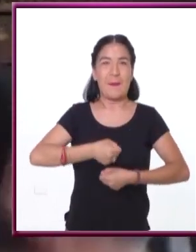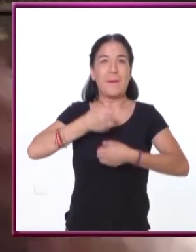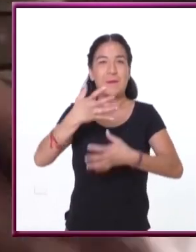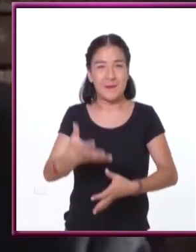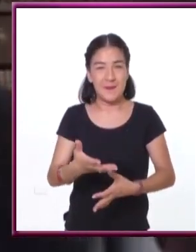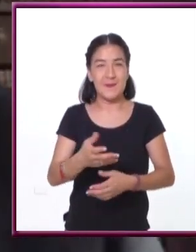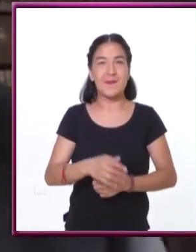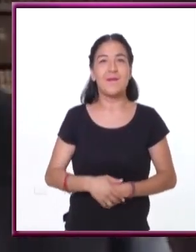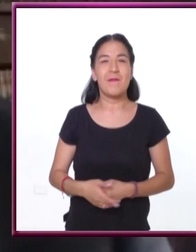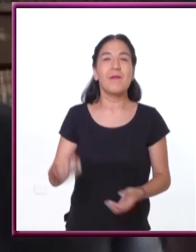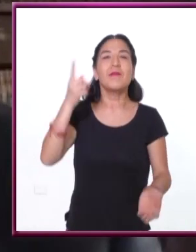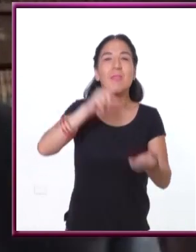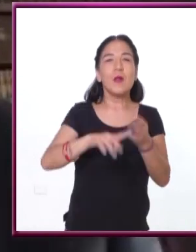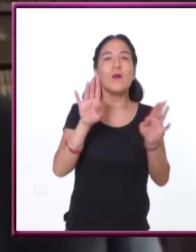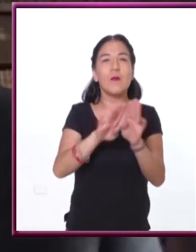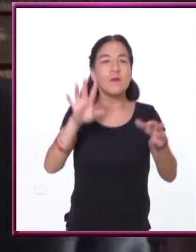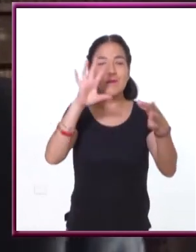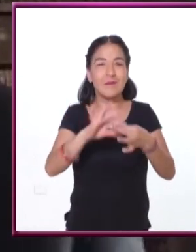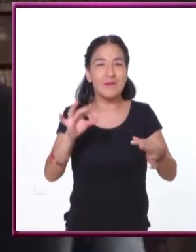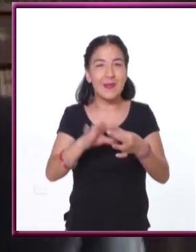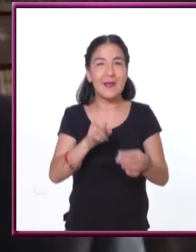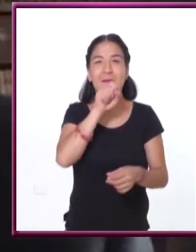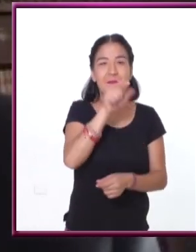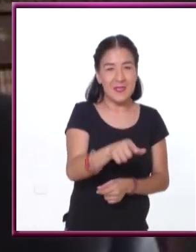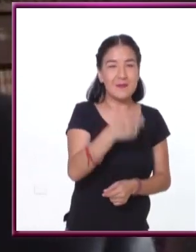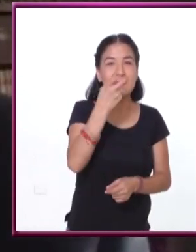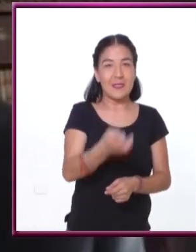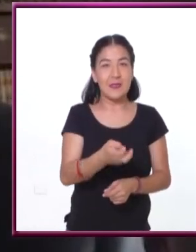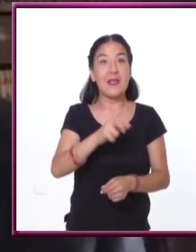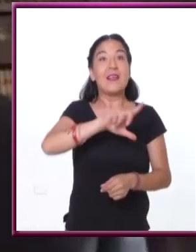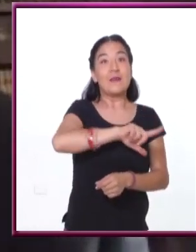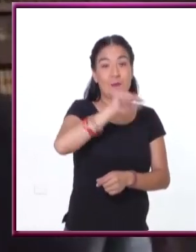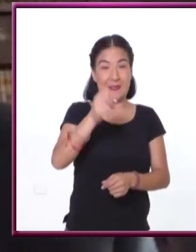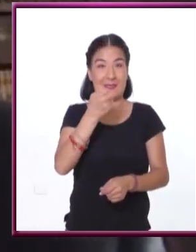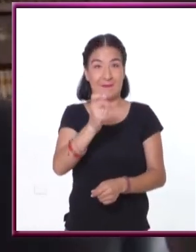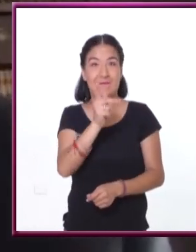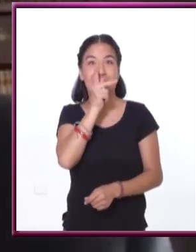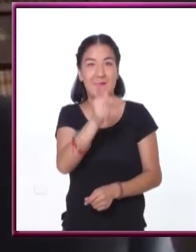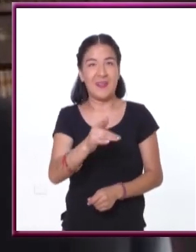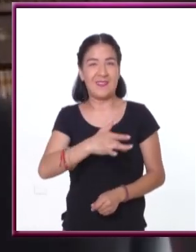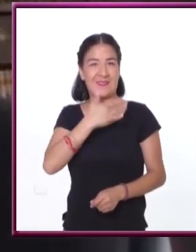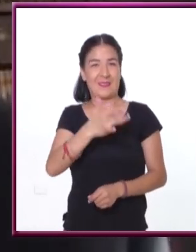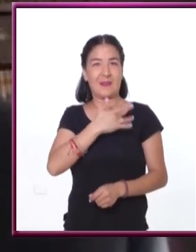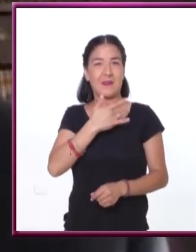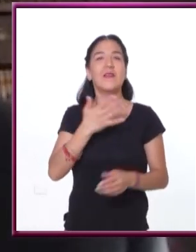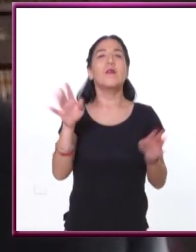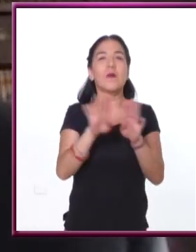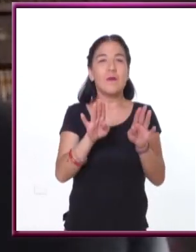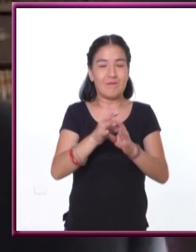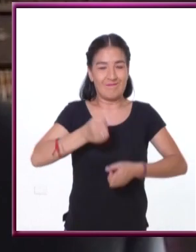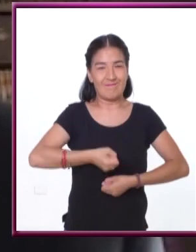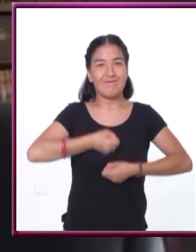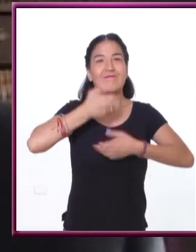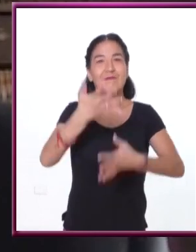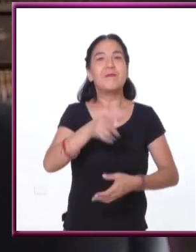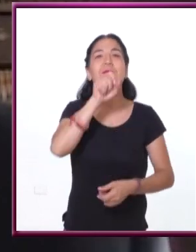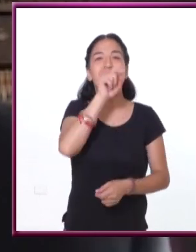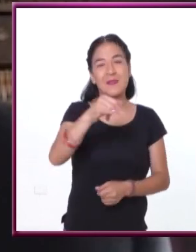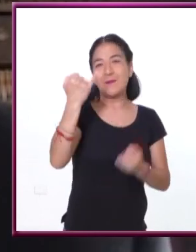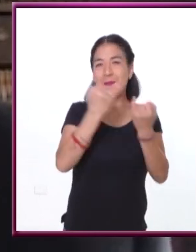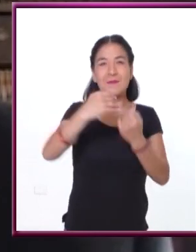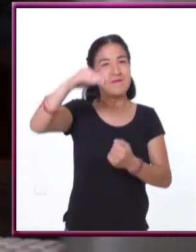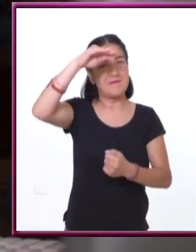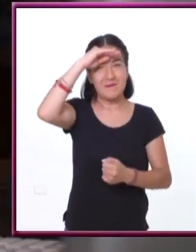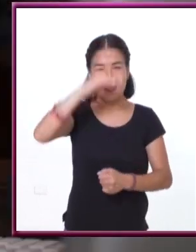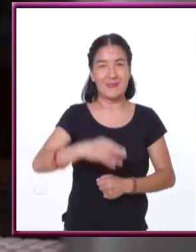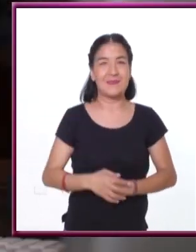entramos automáticamente en él y sentimos que con esas palabras lo hubiéramos expresado ese mismo